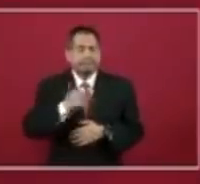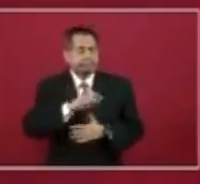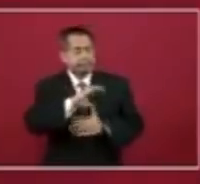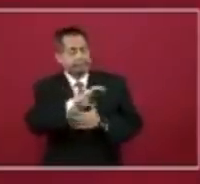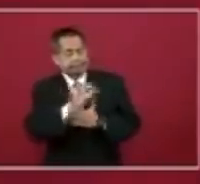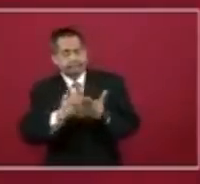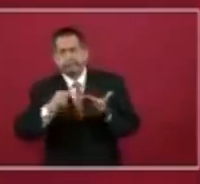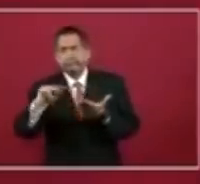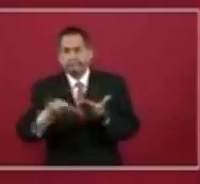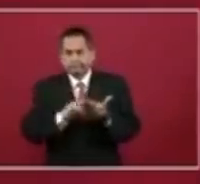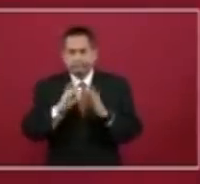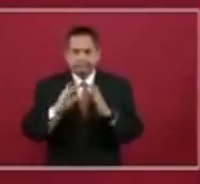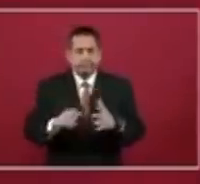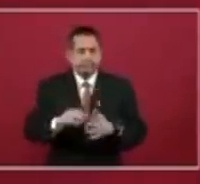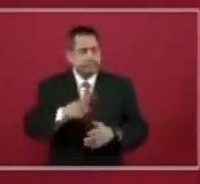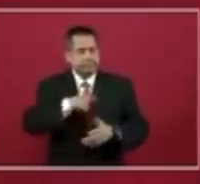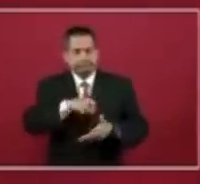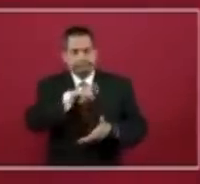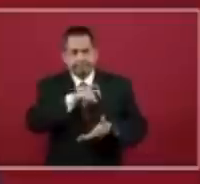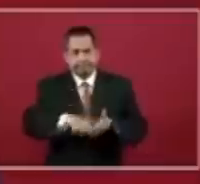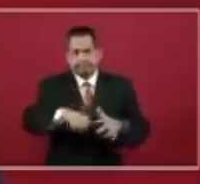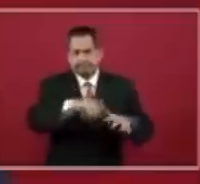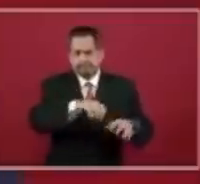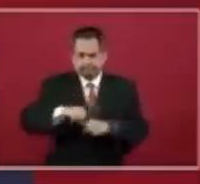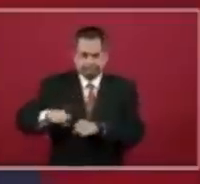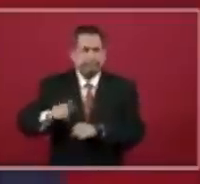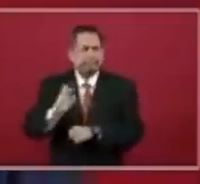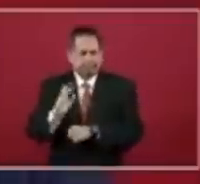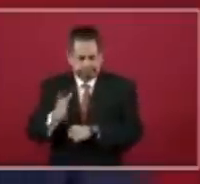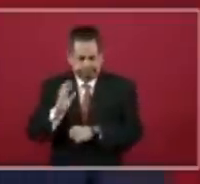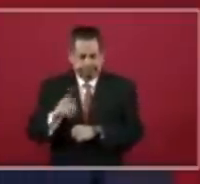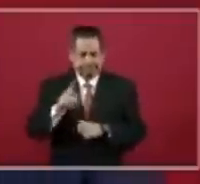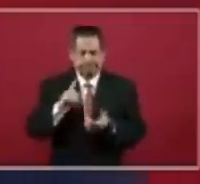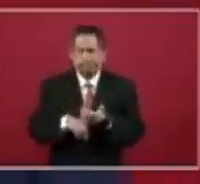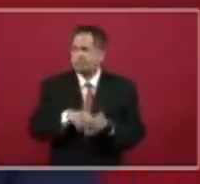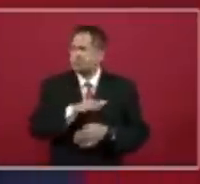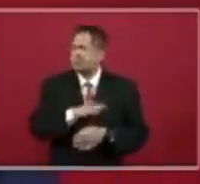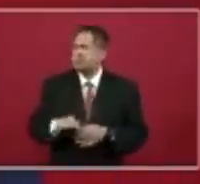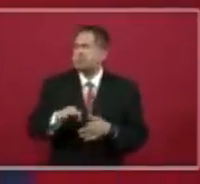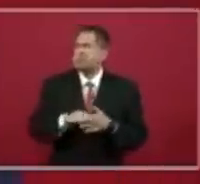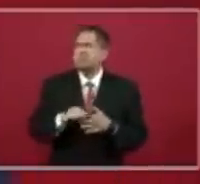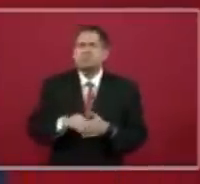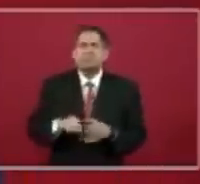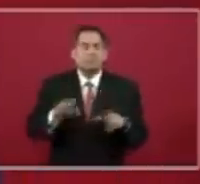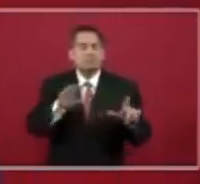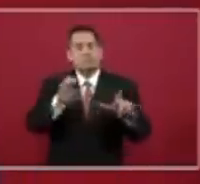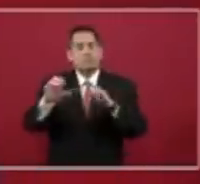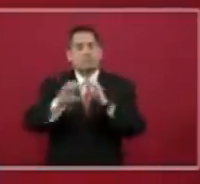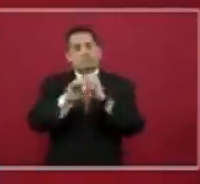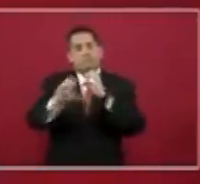de la compra de cerca de 700 pipas,